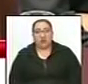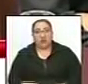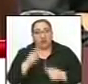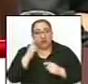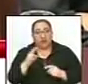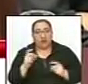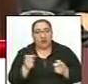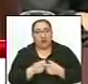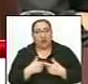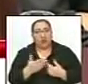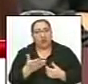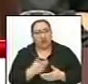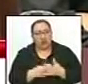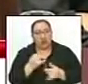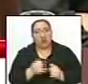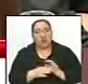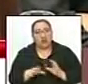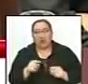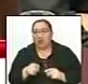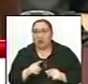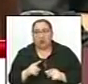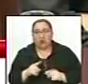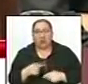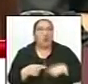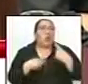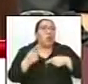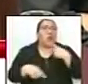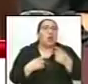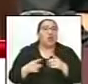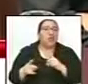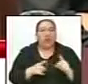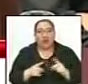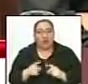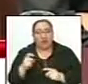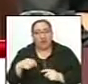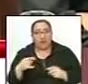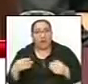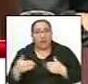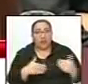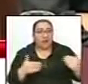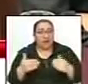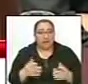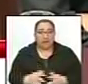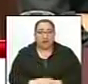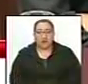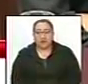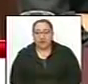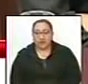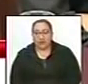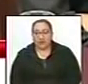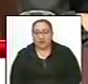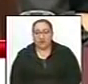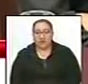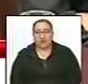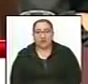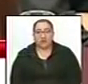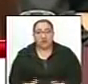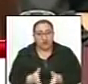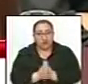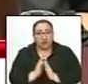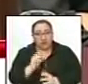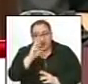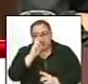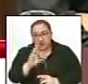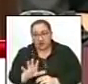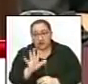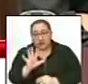comisión, le pido por favor que concluya, porque esto no es un monólogo, es un debate y necesitan intervenir también otros congresistas. Se lo pido con respeto, por favor,